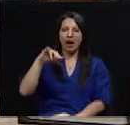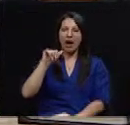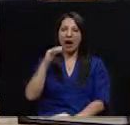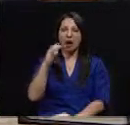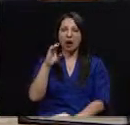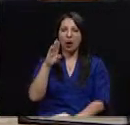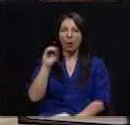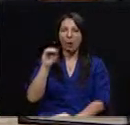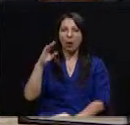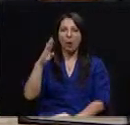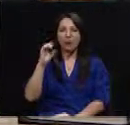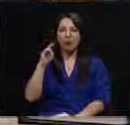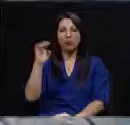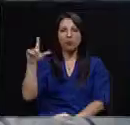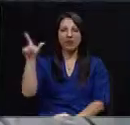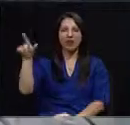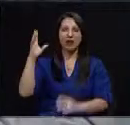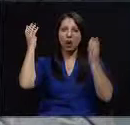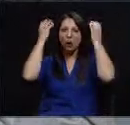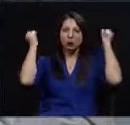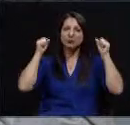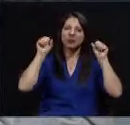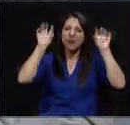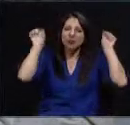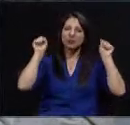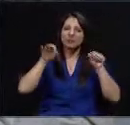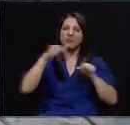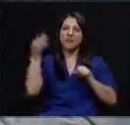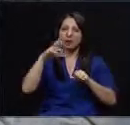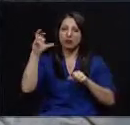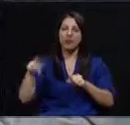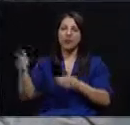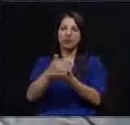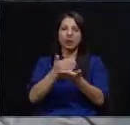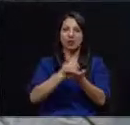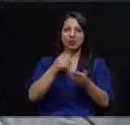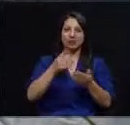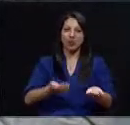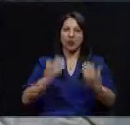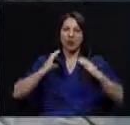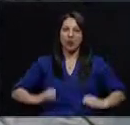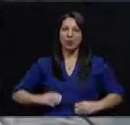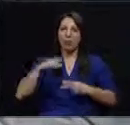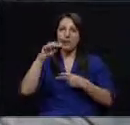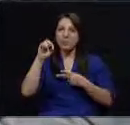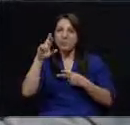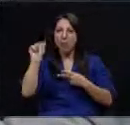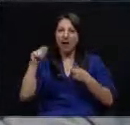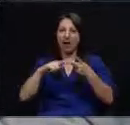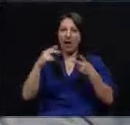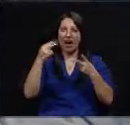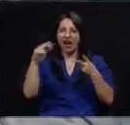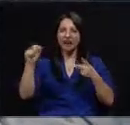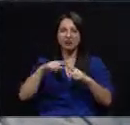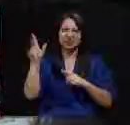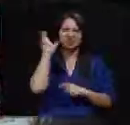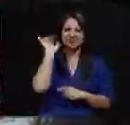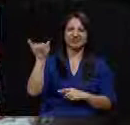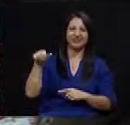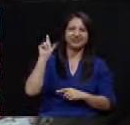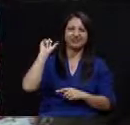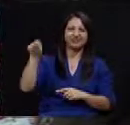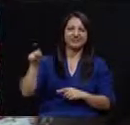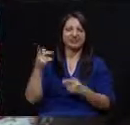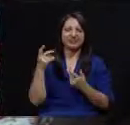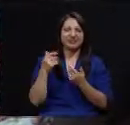Bonfield, que era el cónsul de Francia, sí, en Costa Rica, que fue el que recogió los restos de Mora y Cañas. Por eso me sonaba a mí como muy novelesco y